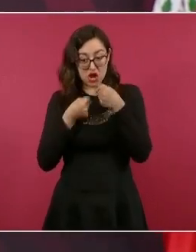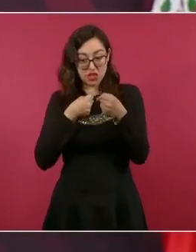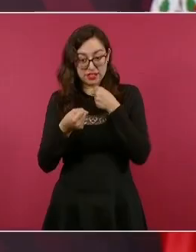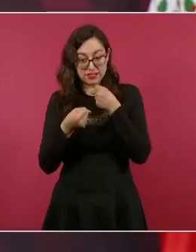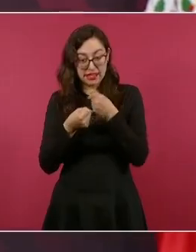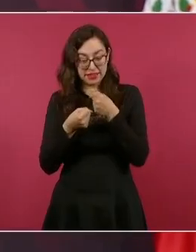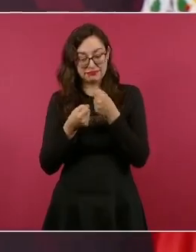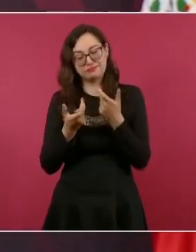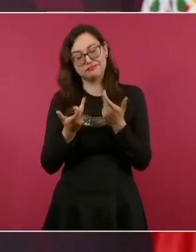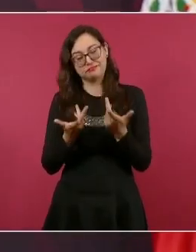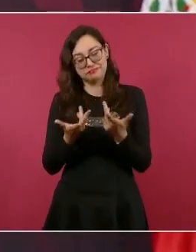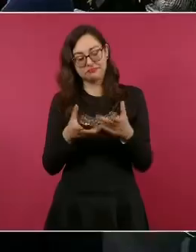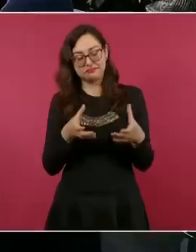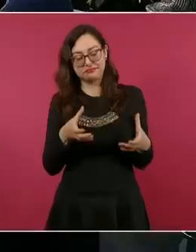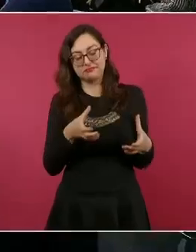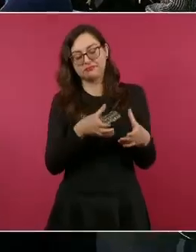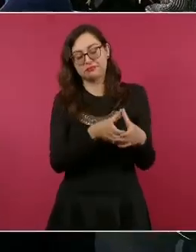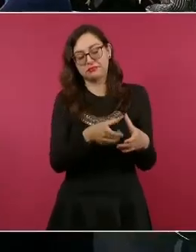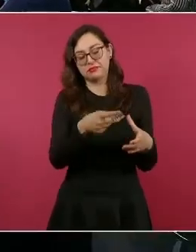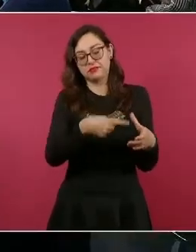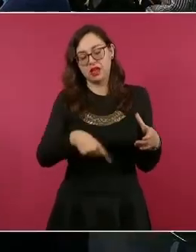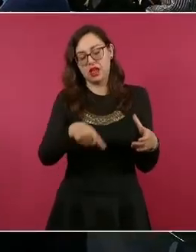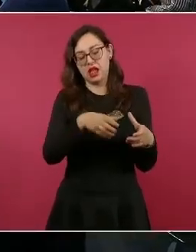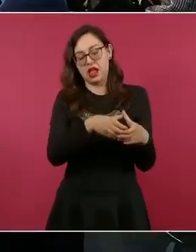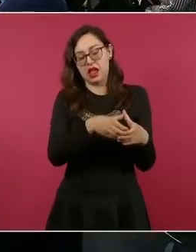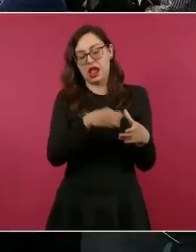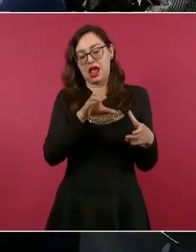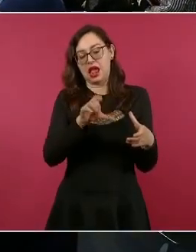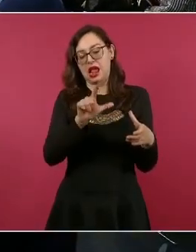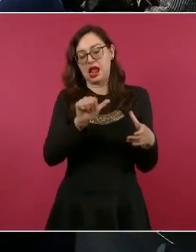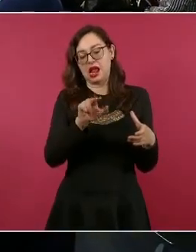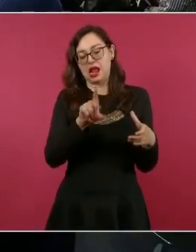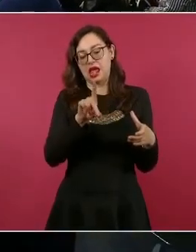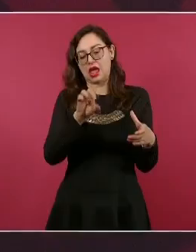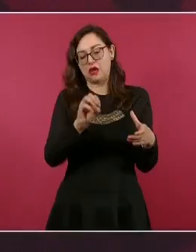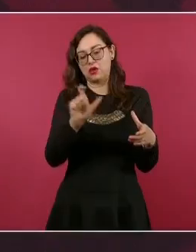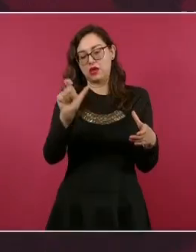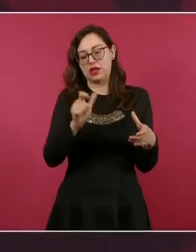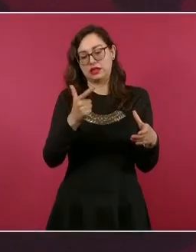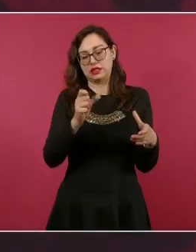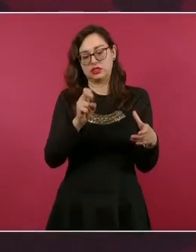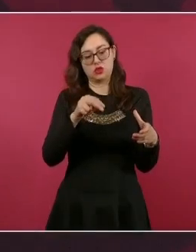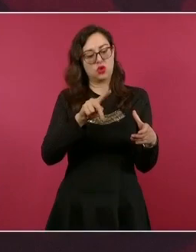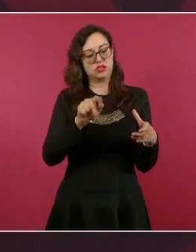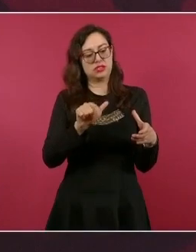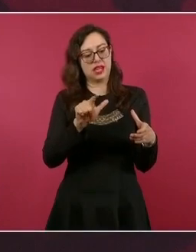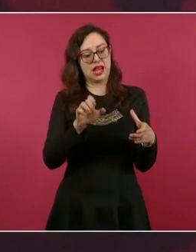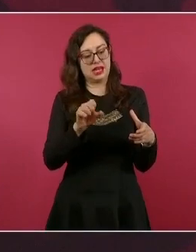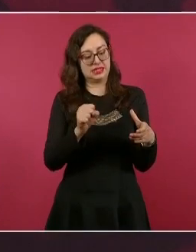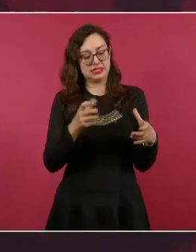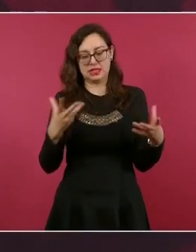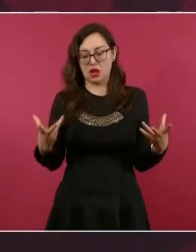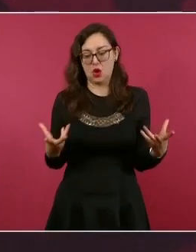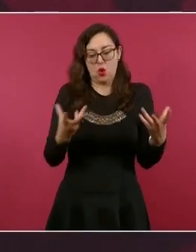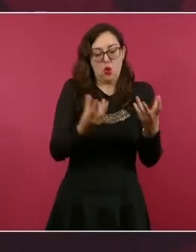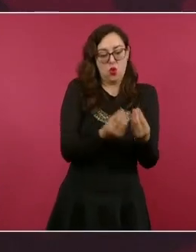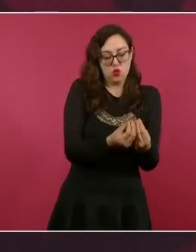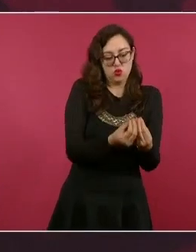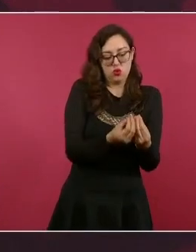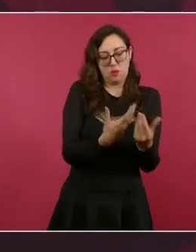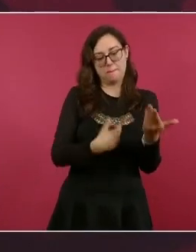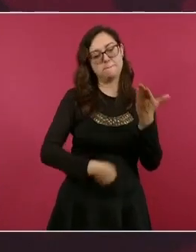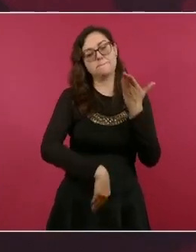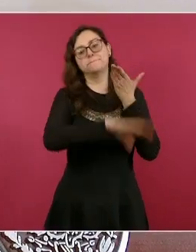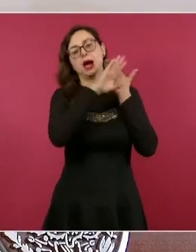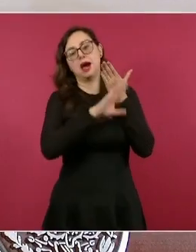que están impulsando la guerra sucia en contra de nosotros, en contra mía.